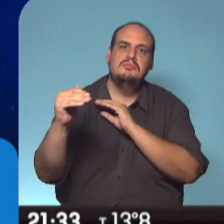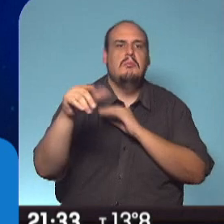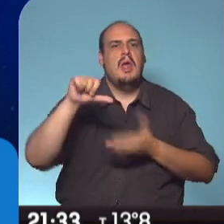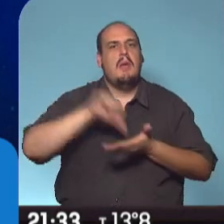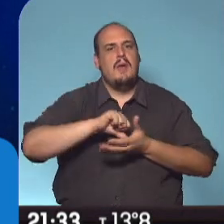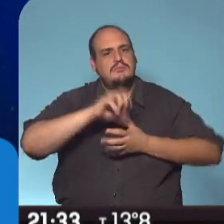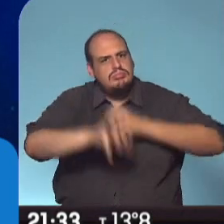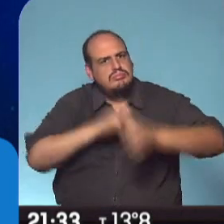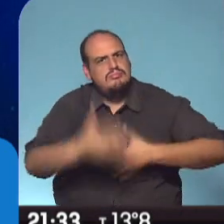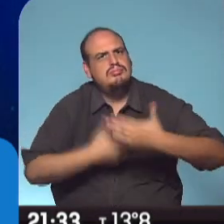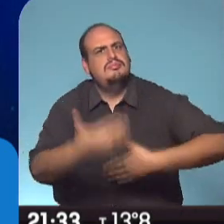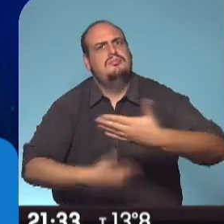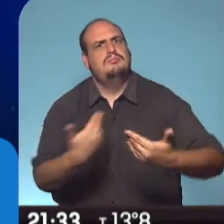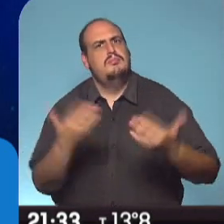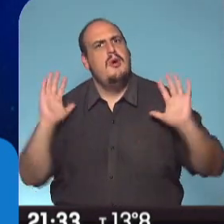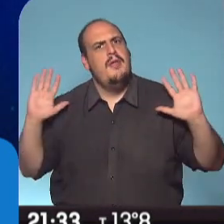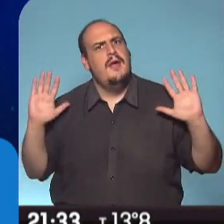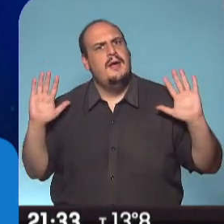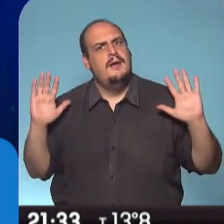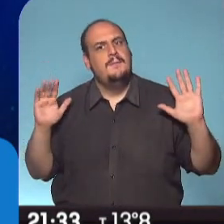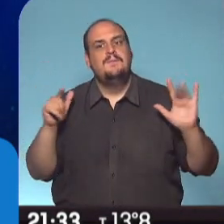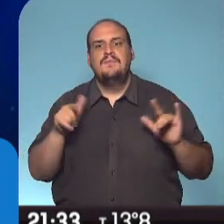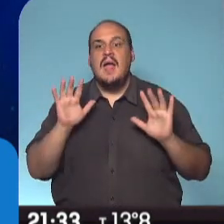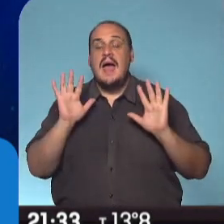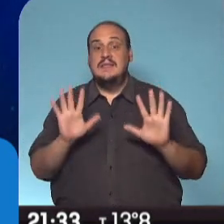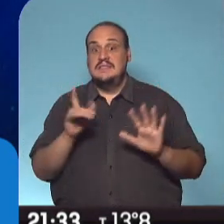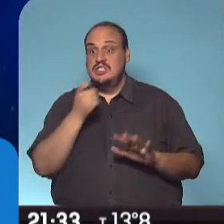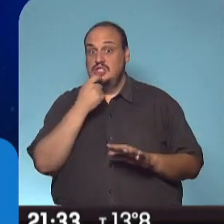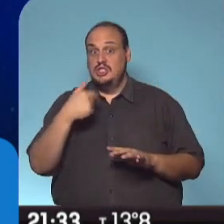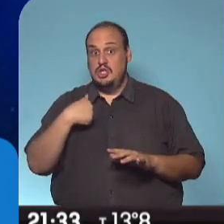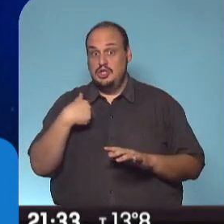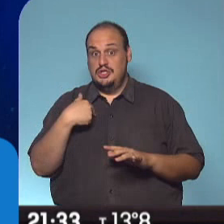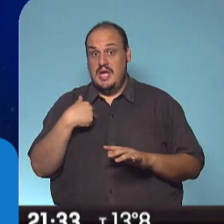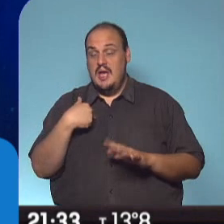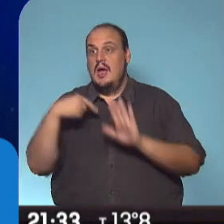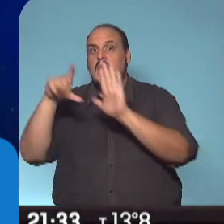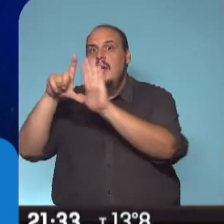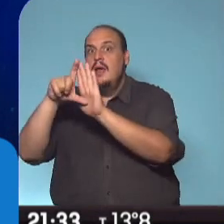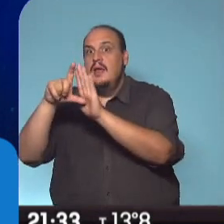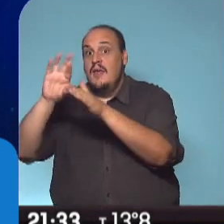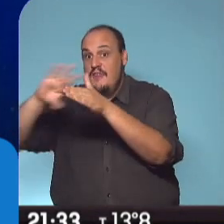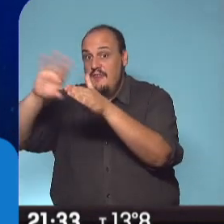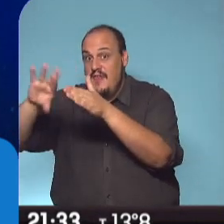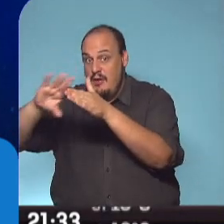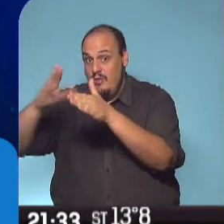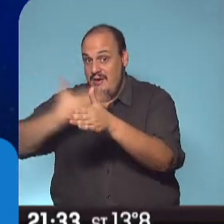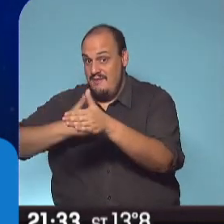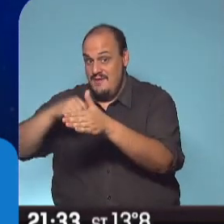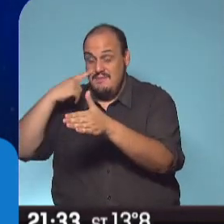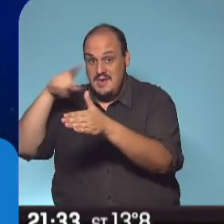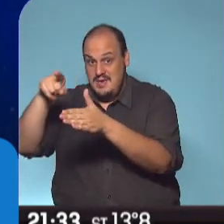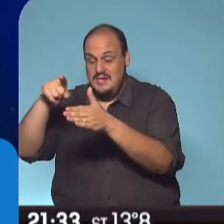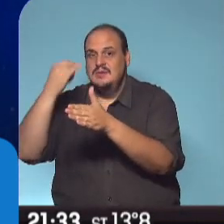viable en esas condiciones. En ese caso, cuando yo tenga la base imponible, voy a jugar